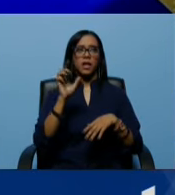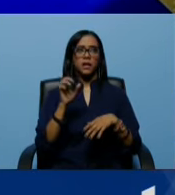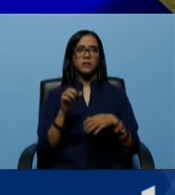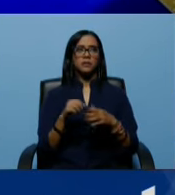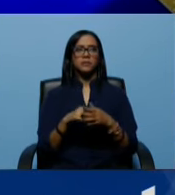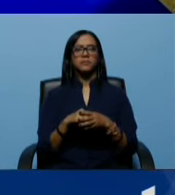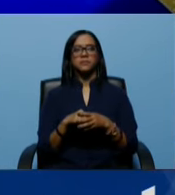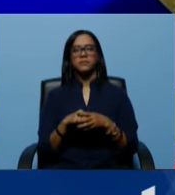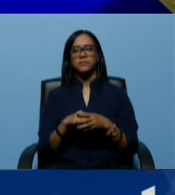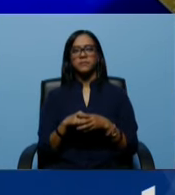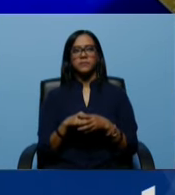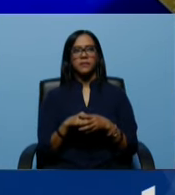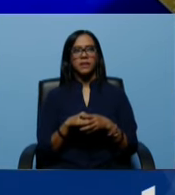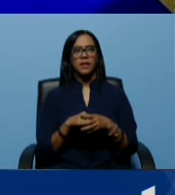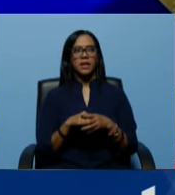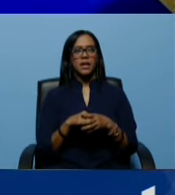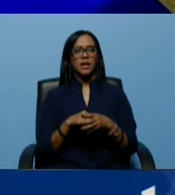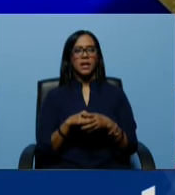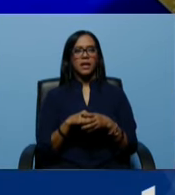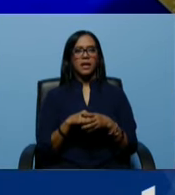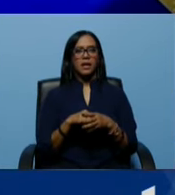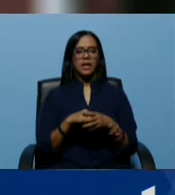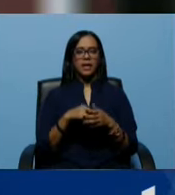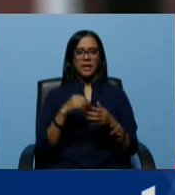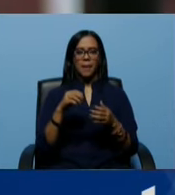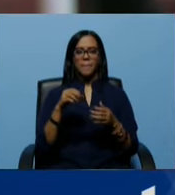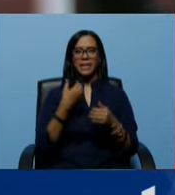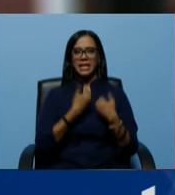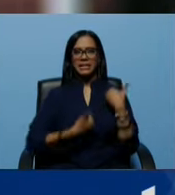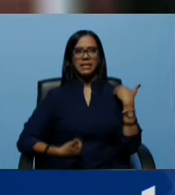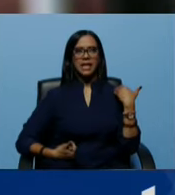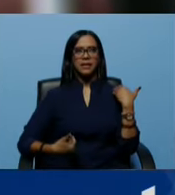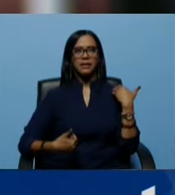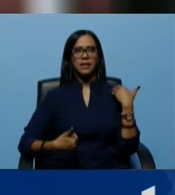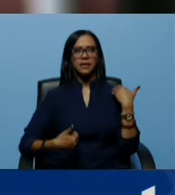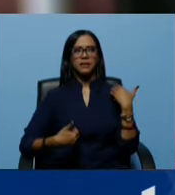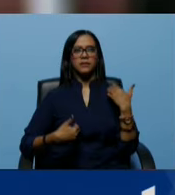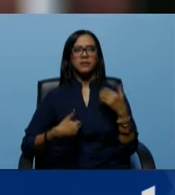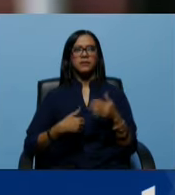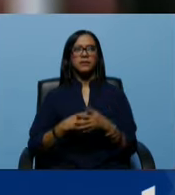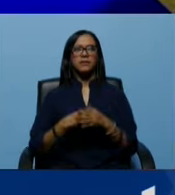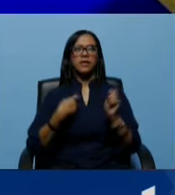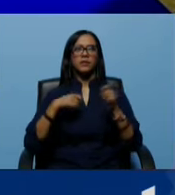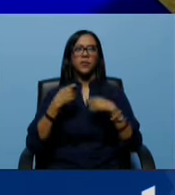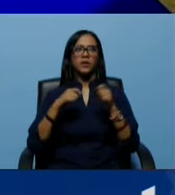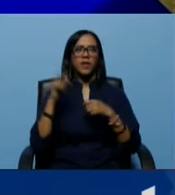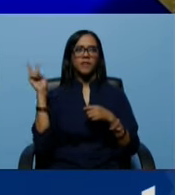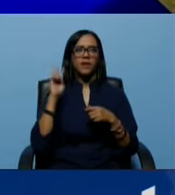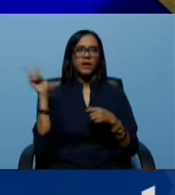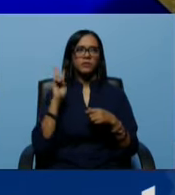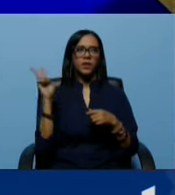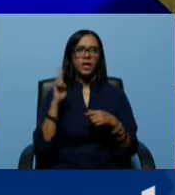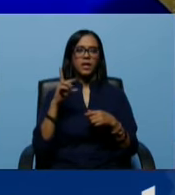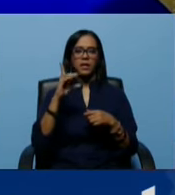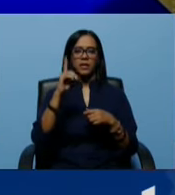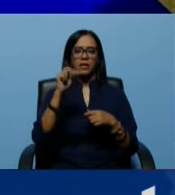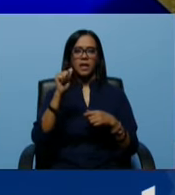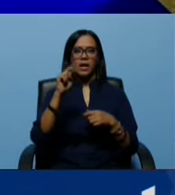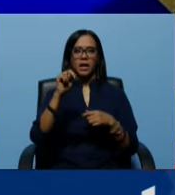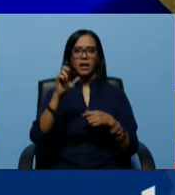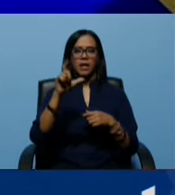Cabello Contreras, presidenta de la Agencia de Exportaciones de Venezuela. Daniela